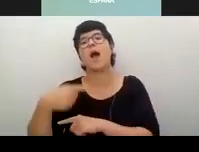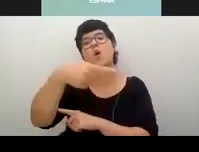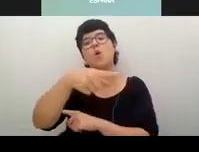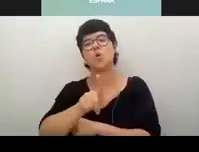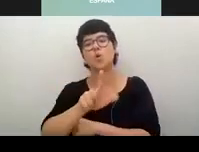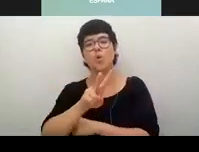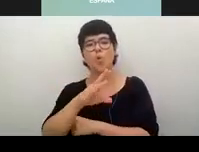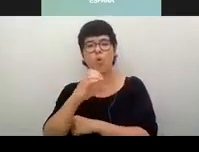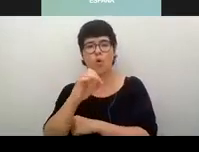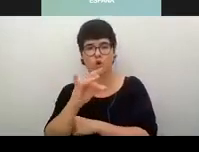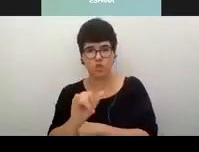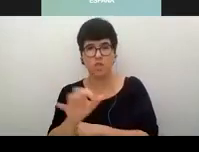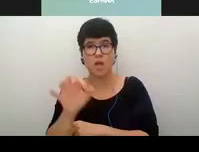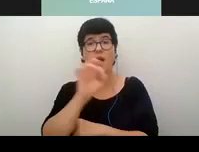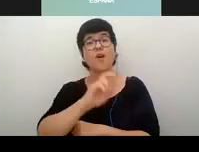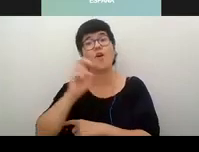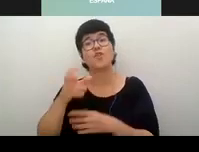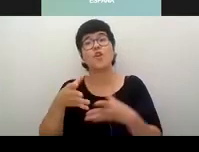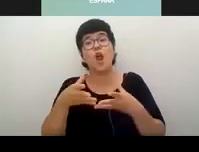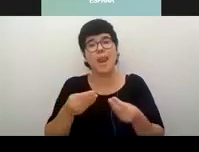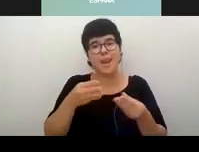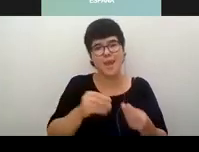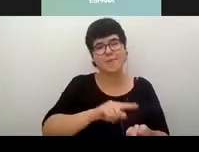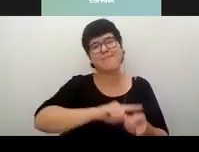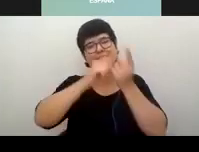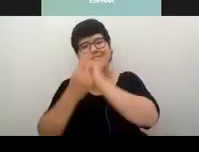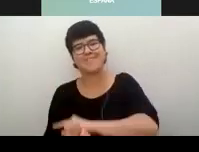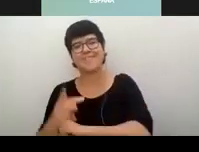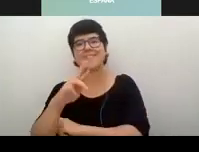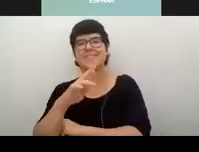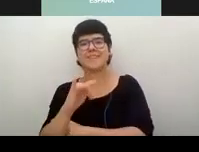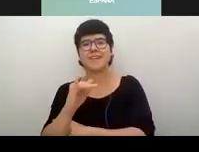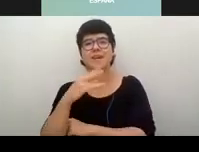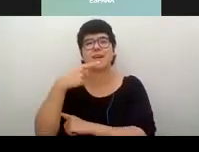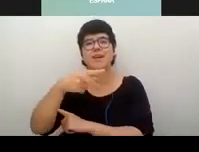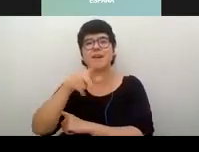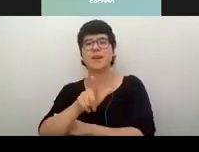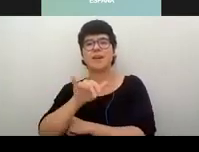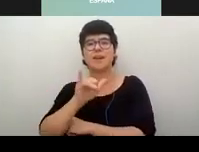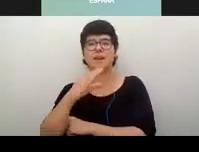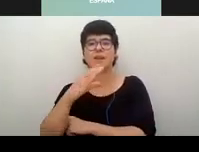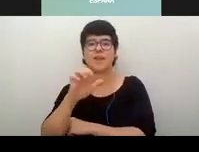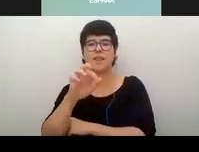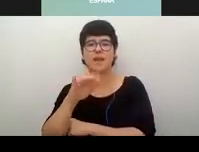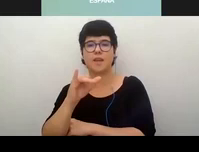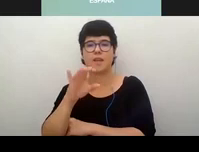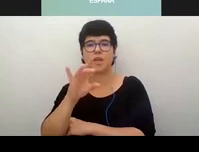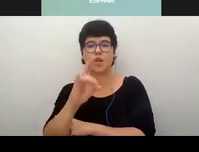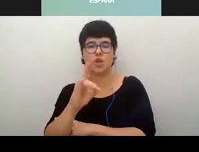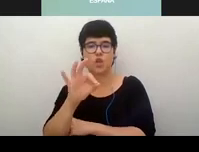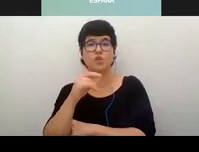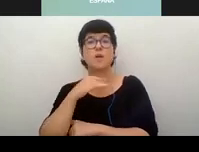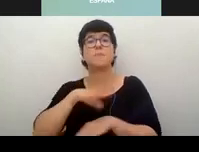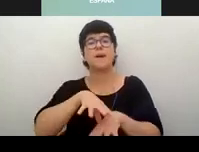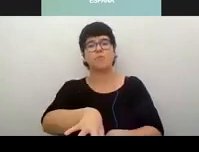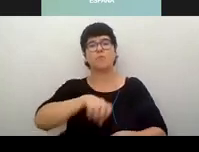a triglicéridos, ácidos grasos, para poder obtener energía. Sería muy resumido, pero la idea de